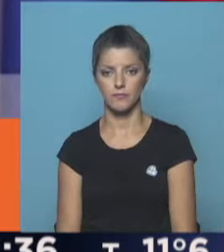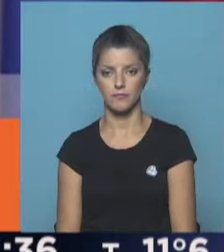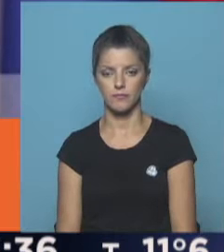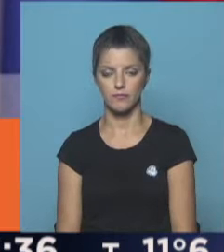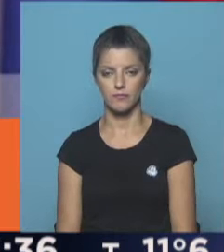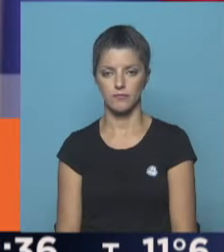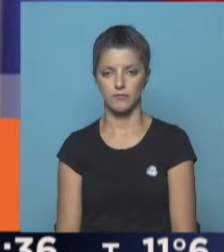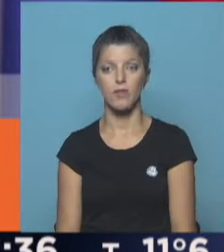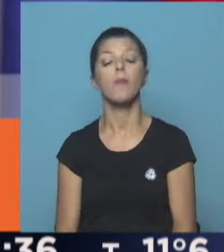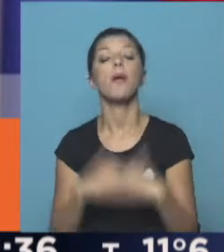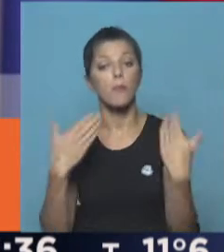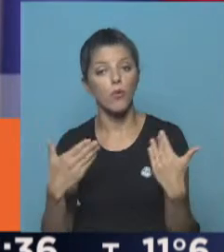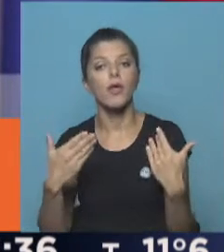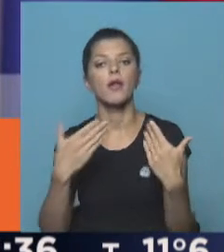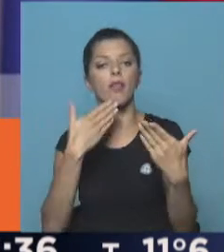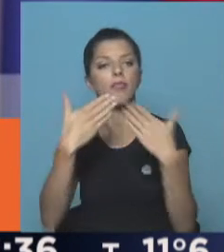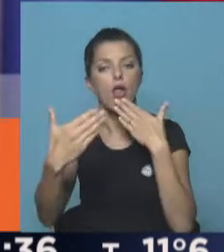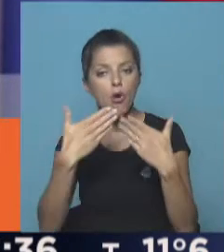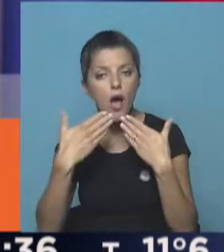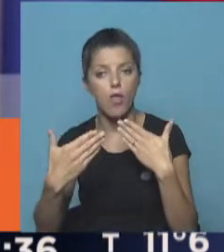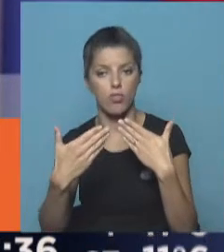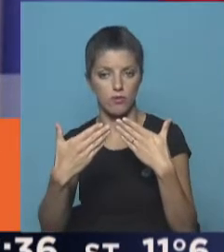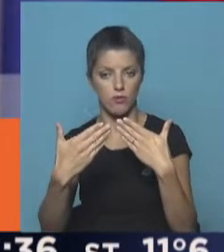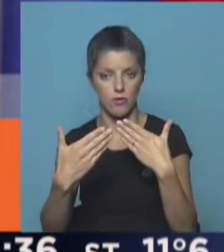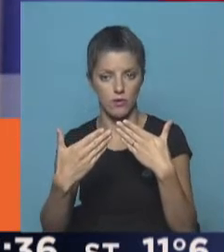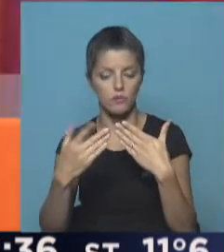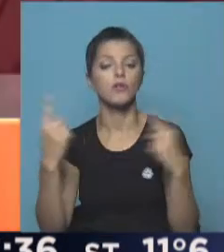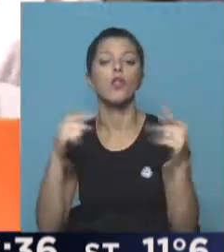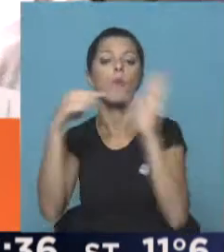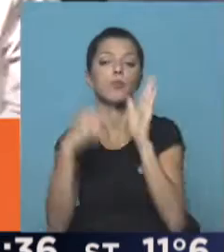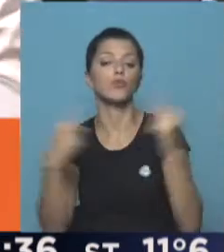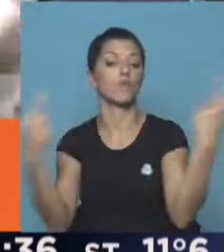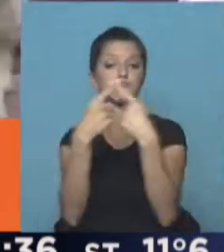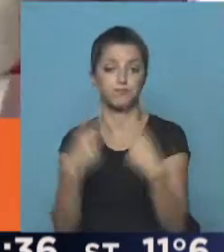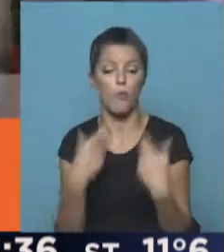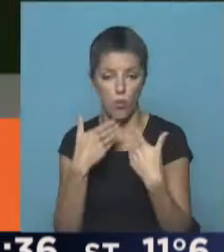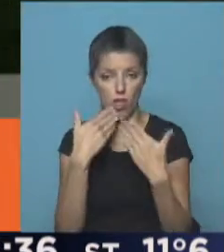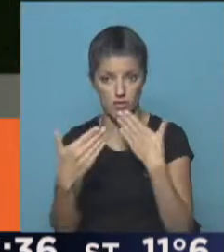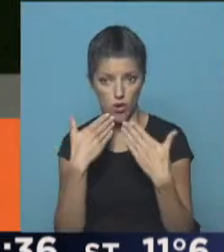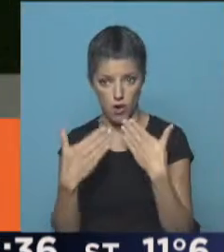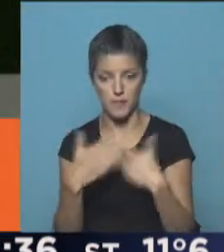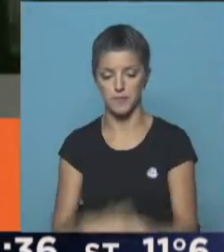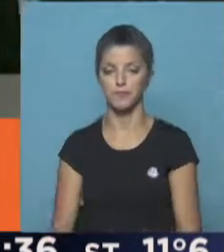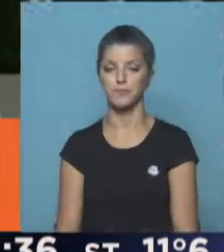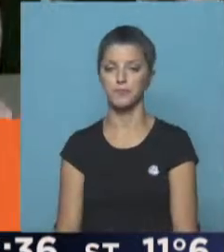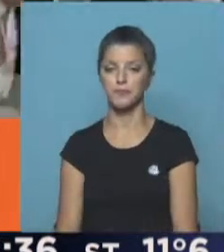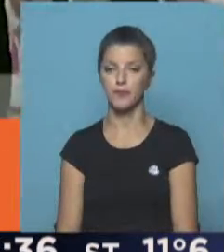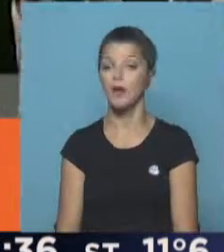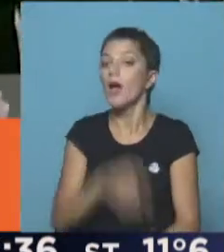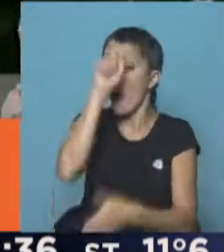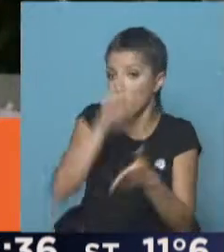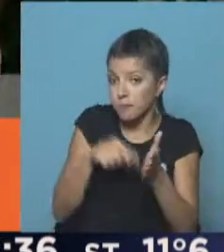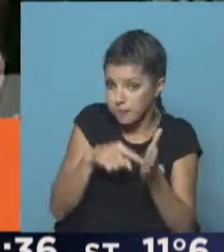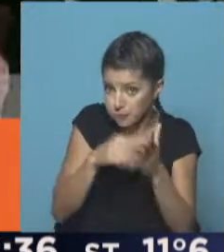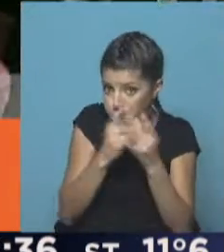confrontar civilizadamente las contradicciones. Tras la firma, que parece definitiva,